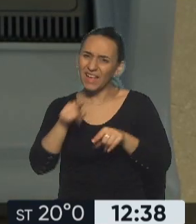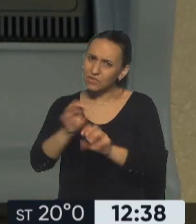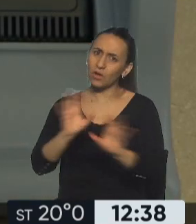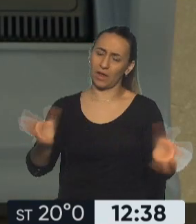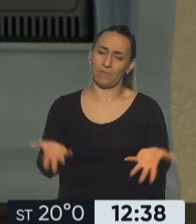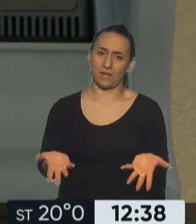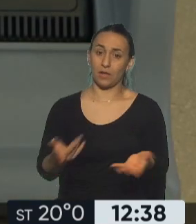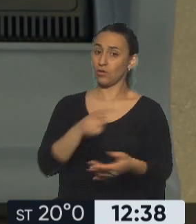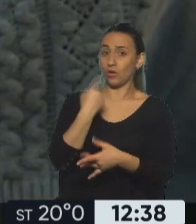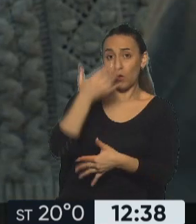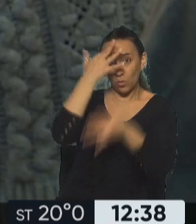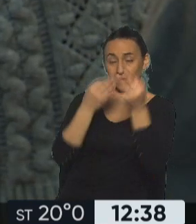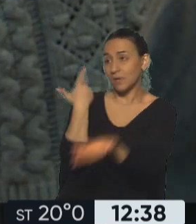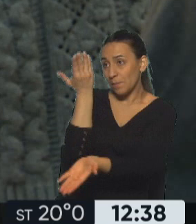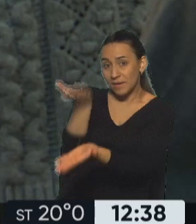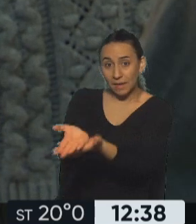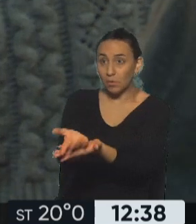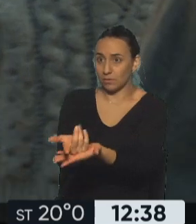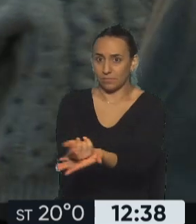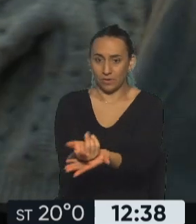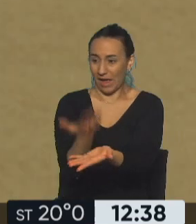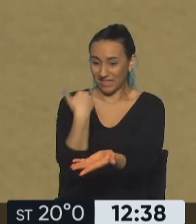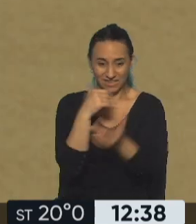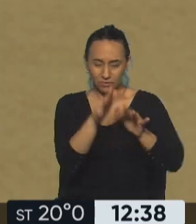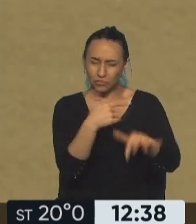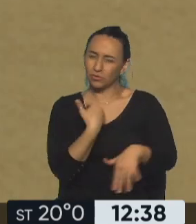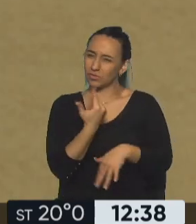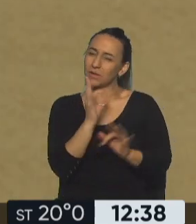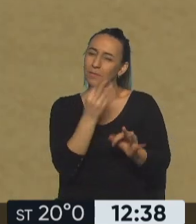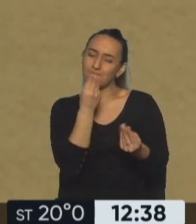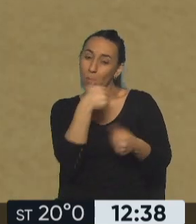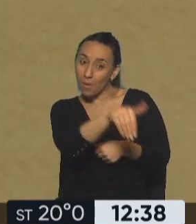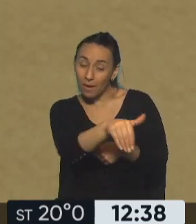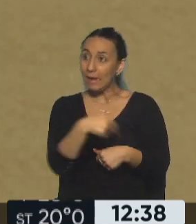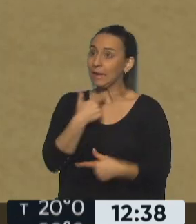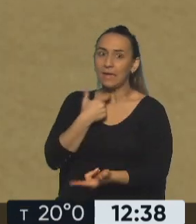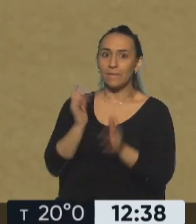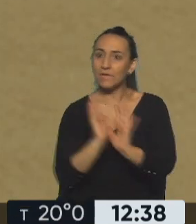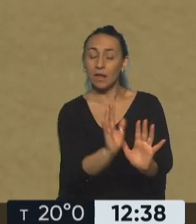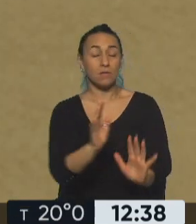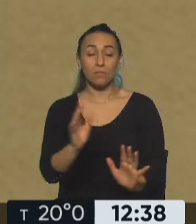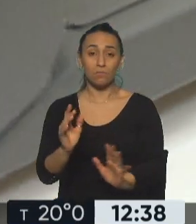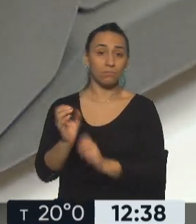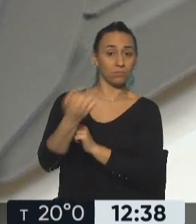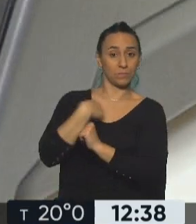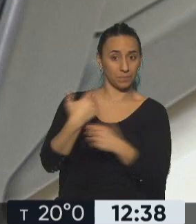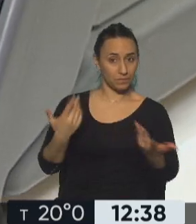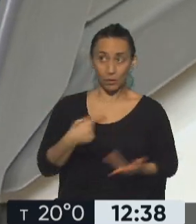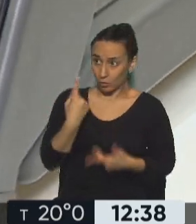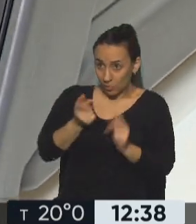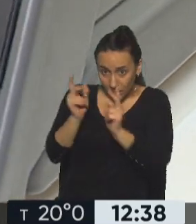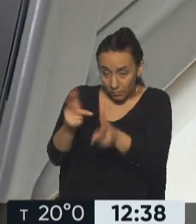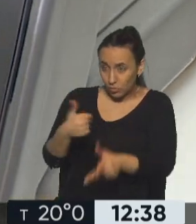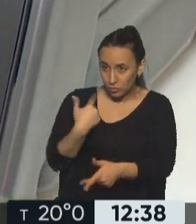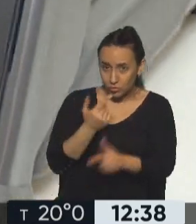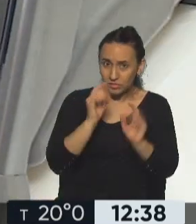nos rechazó nuestra medida cautelar para frenar lo que pasó ayer efectivamente, diciendo que nuestra área de competencia era la tecnología y no